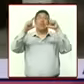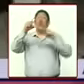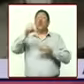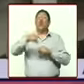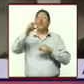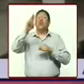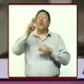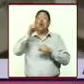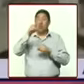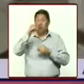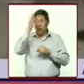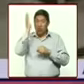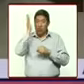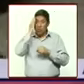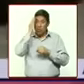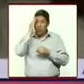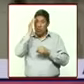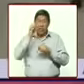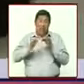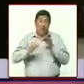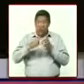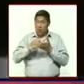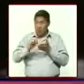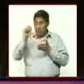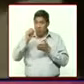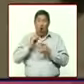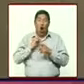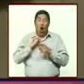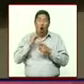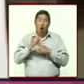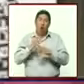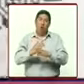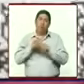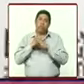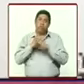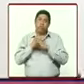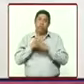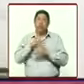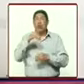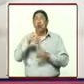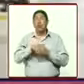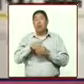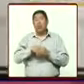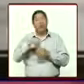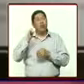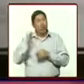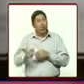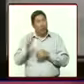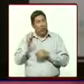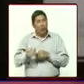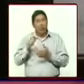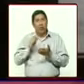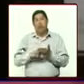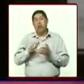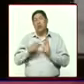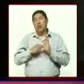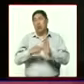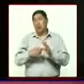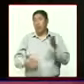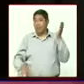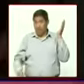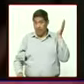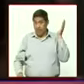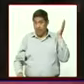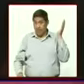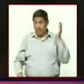para que ustedes sepan si están habilitados o inhabilitados, en este caso, para las elecciones judiciales. Este es el QR que les mostramos en